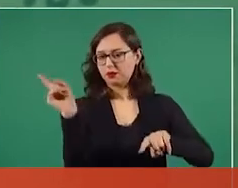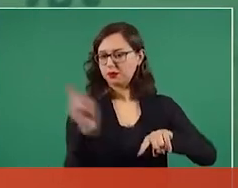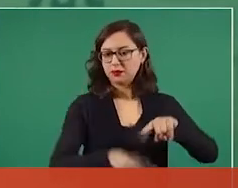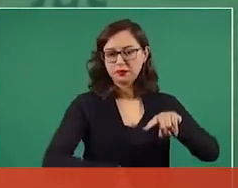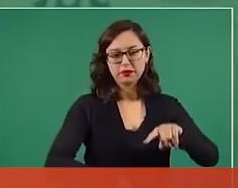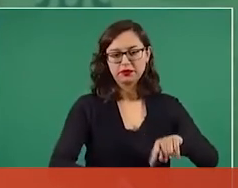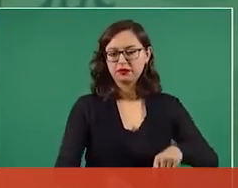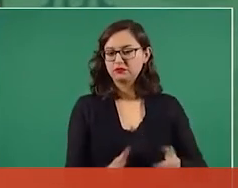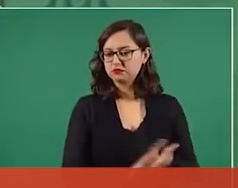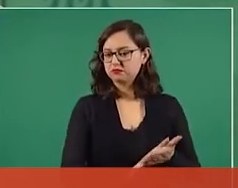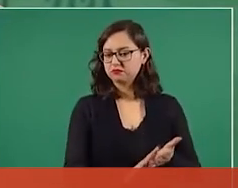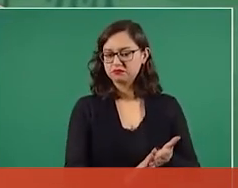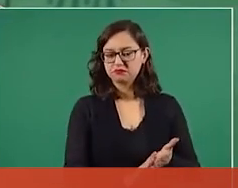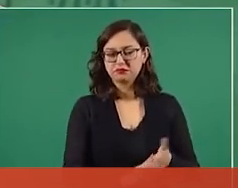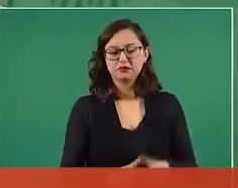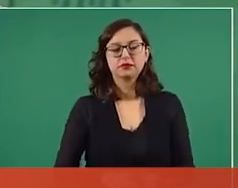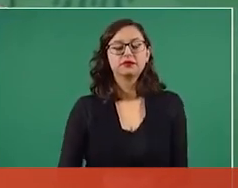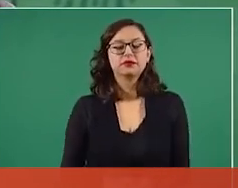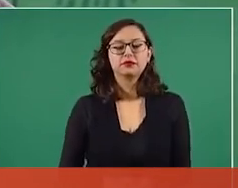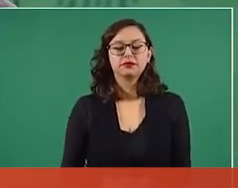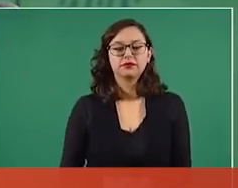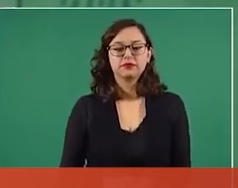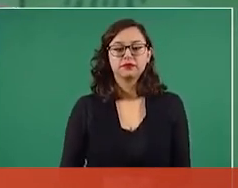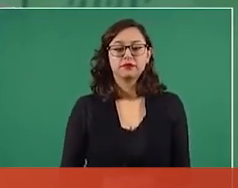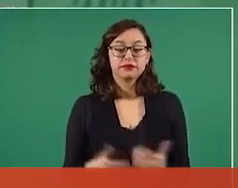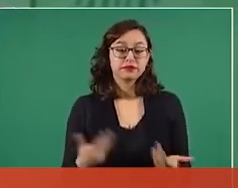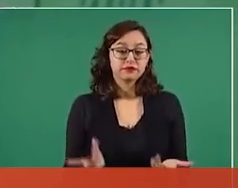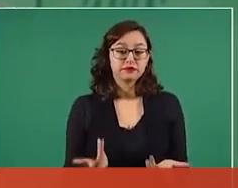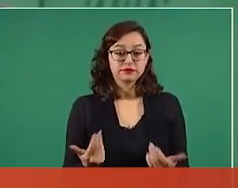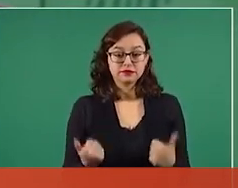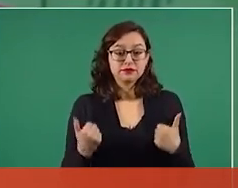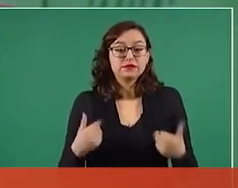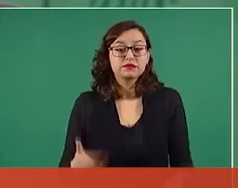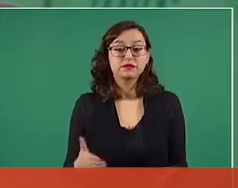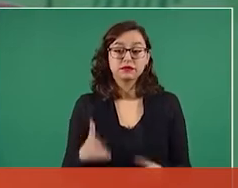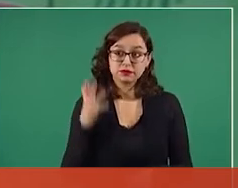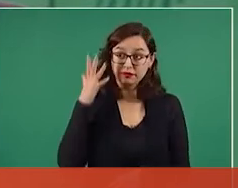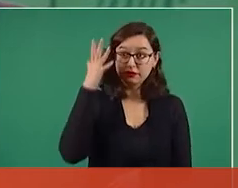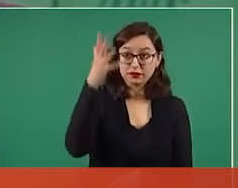que nunca más se repita eso.